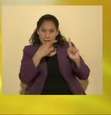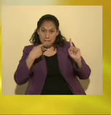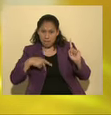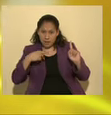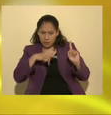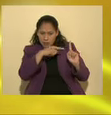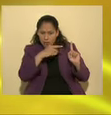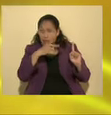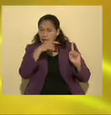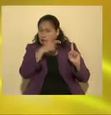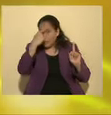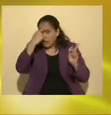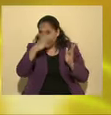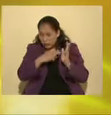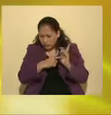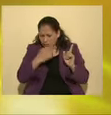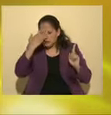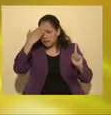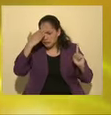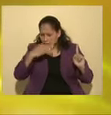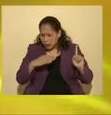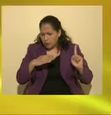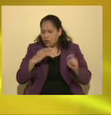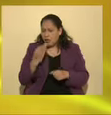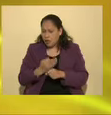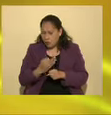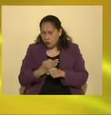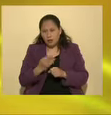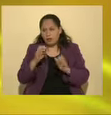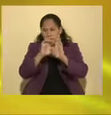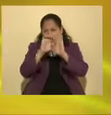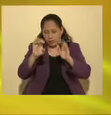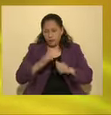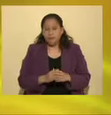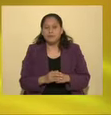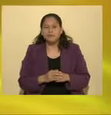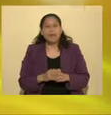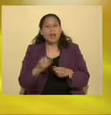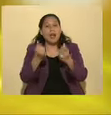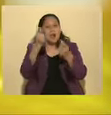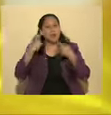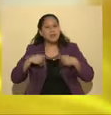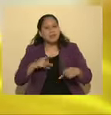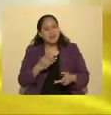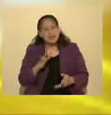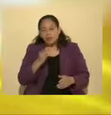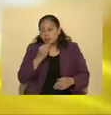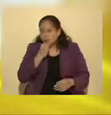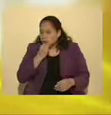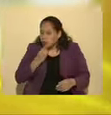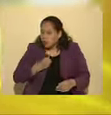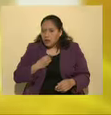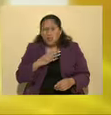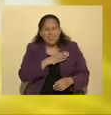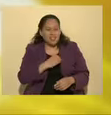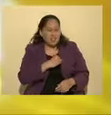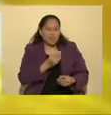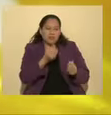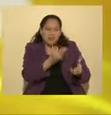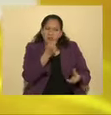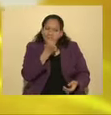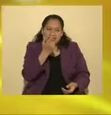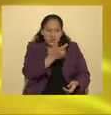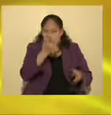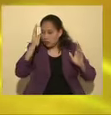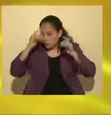por convicción sabe en dónde está parado, voy a dar un ejemplo, hay gente a la que le pesa tal vez tener sus hijos y mantenerlos